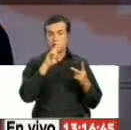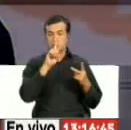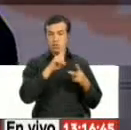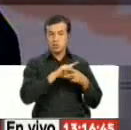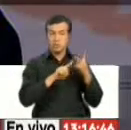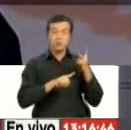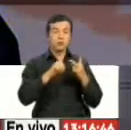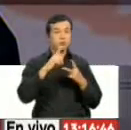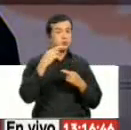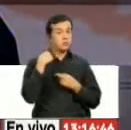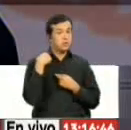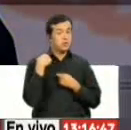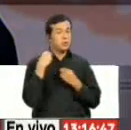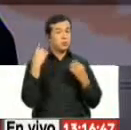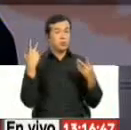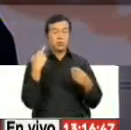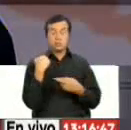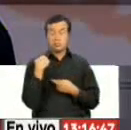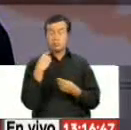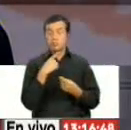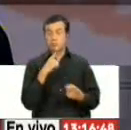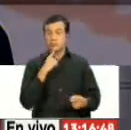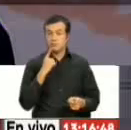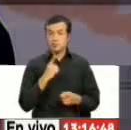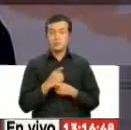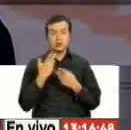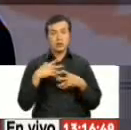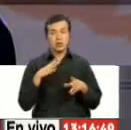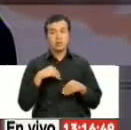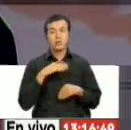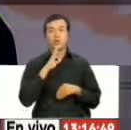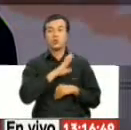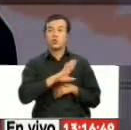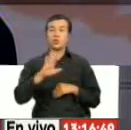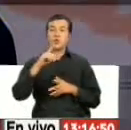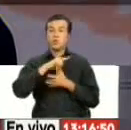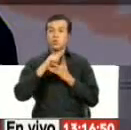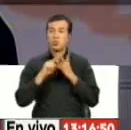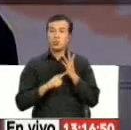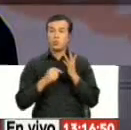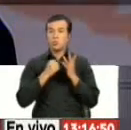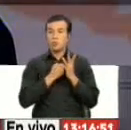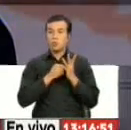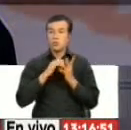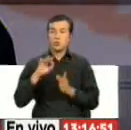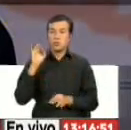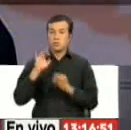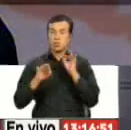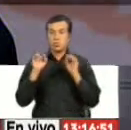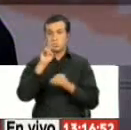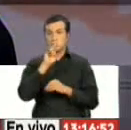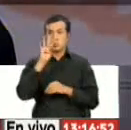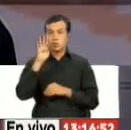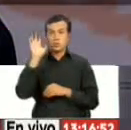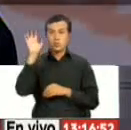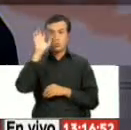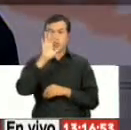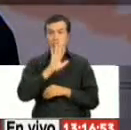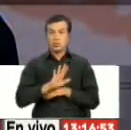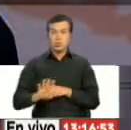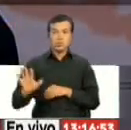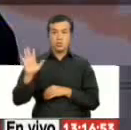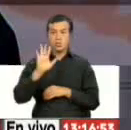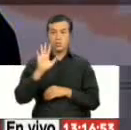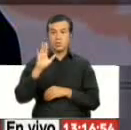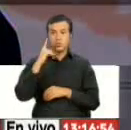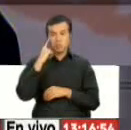bastante enorme y al recogido ellos las disposiciones de nuestros representados en las 24 provincias ellos